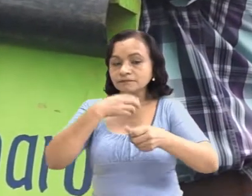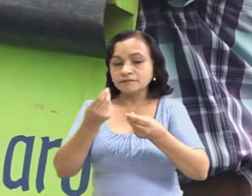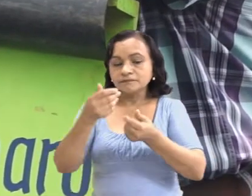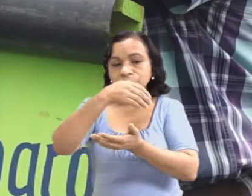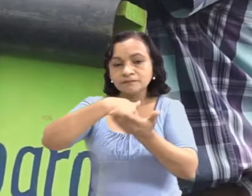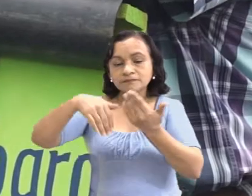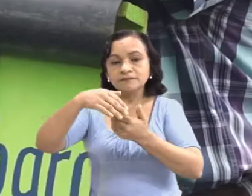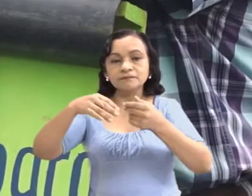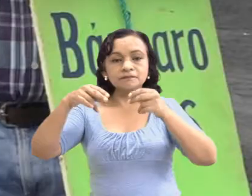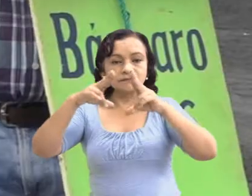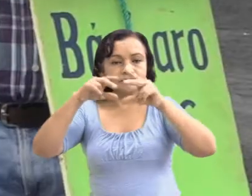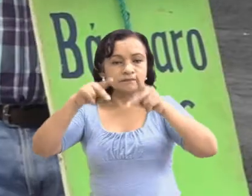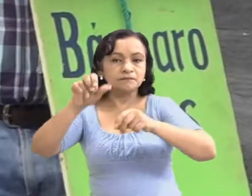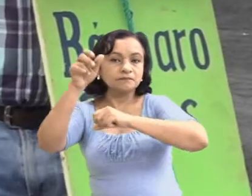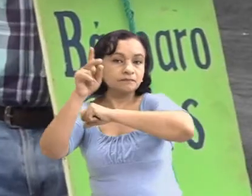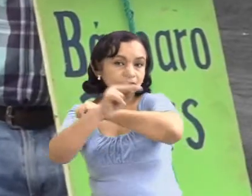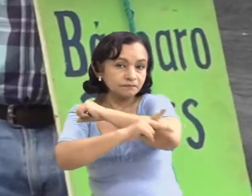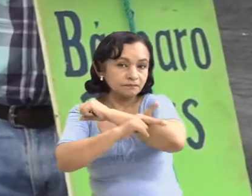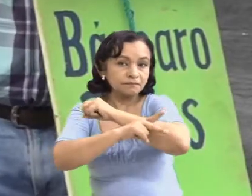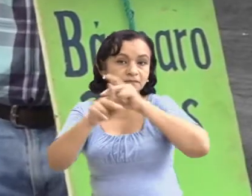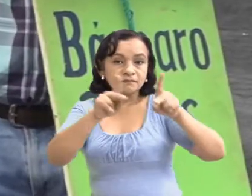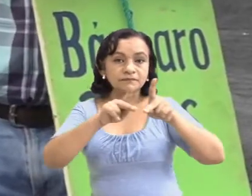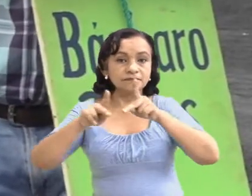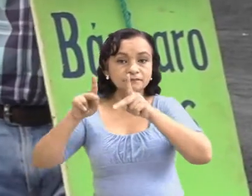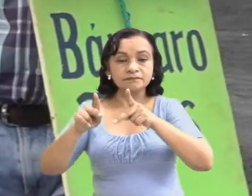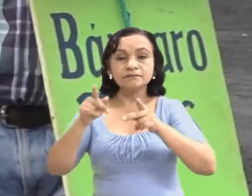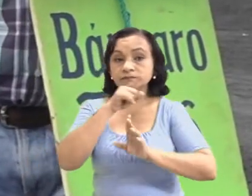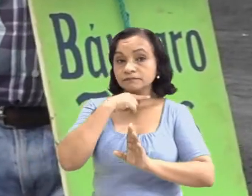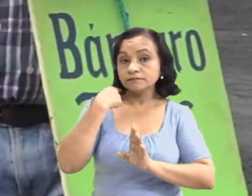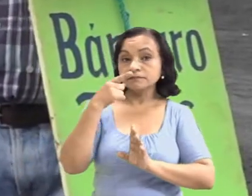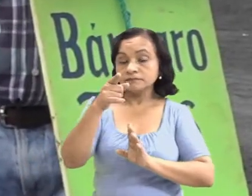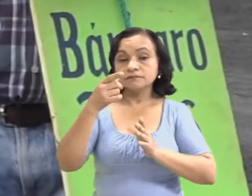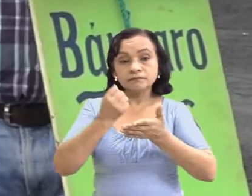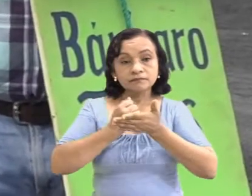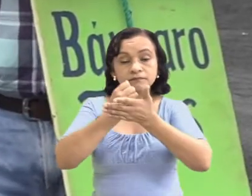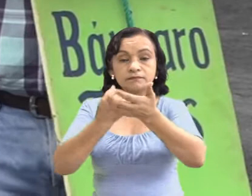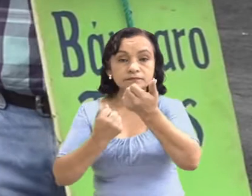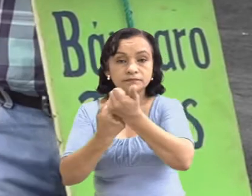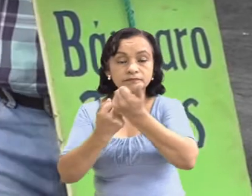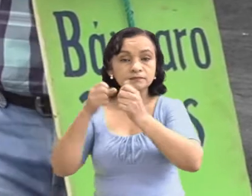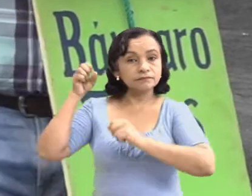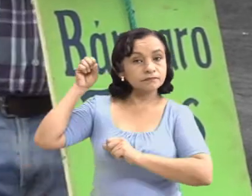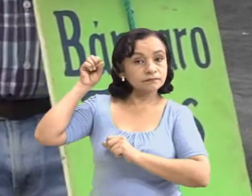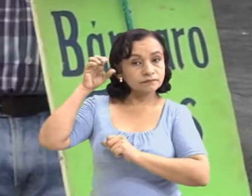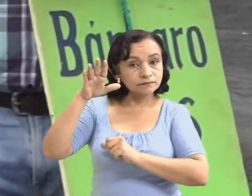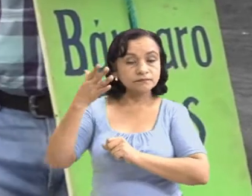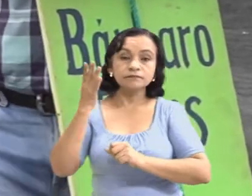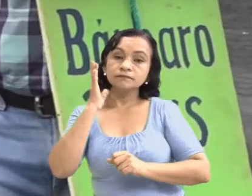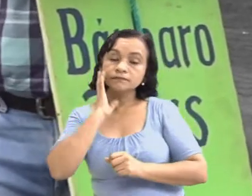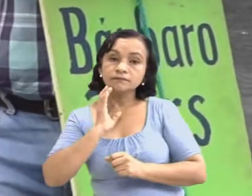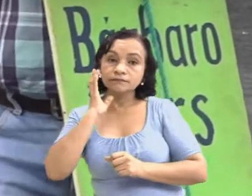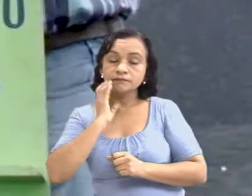de interactuar entre nacionales y no nacionales. Y esto, por supuesto, como usted bien menciona, ha venido a fortalecer todo lo que es el turismo y, por ende, en base a